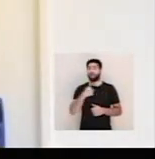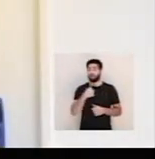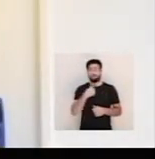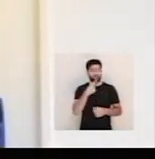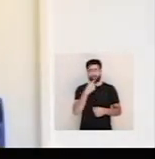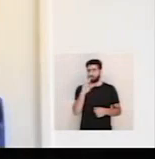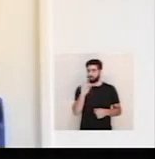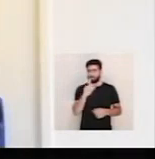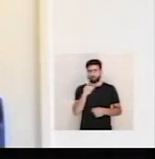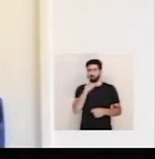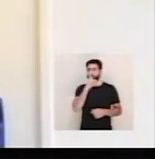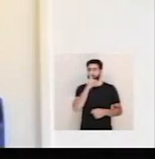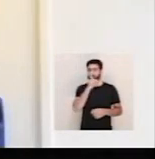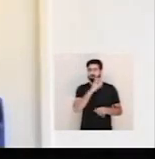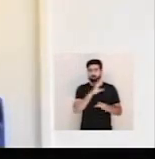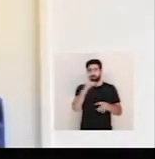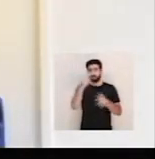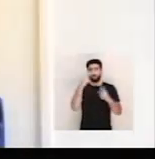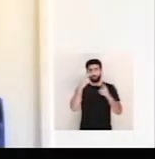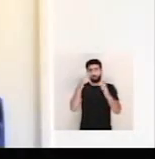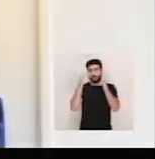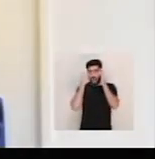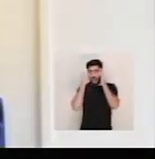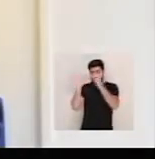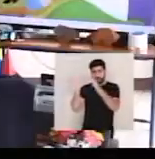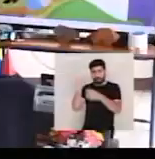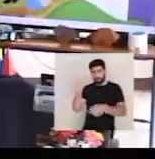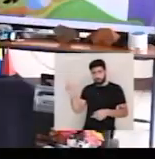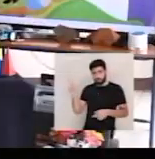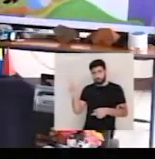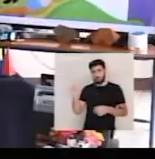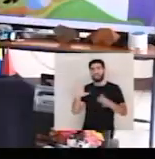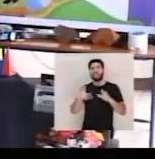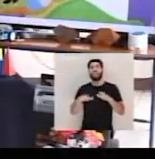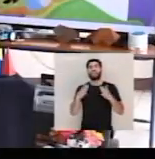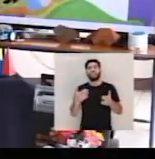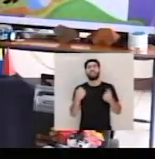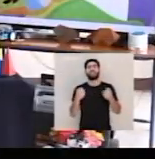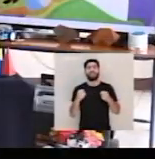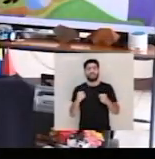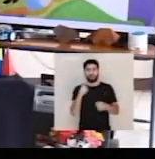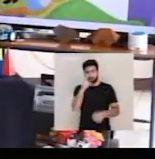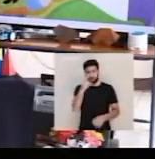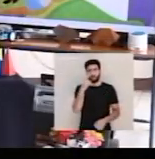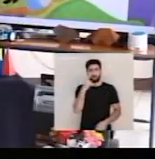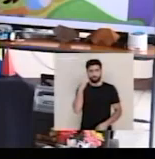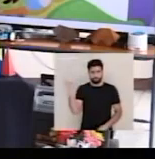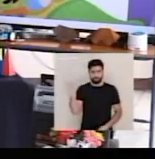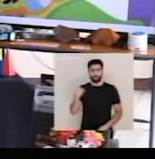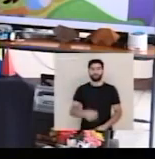no voy a hablar. Entonces tienes que poner mucha atención para descubrir qué es